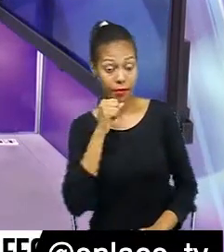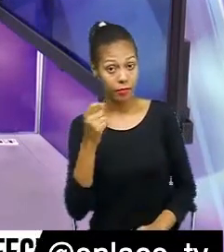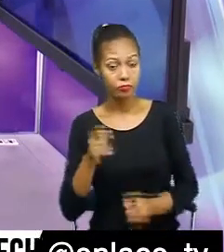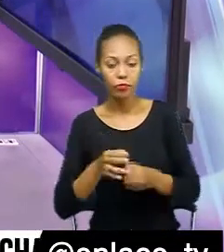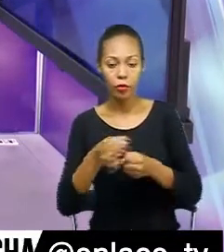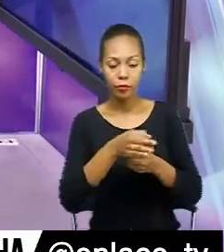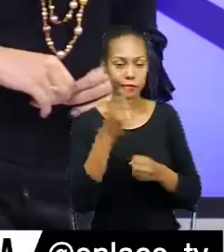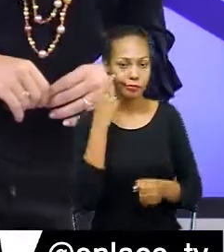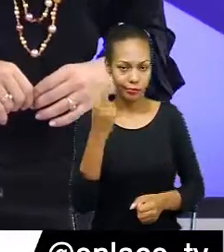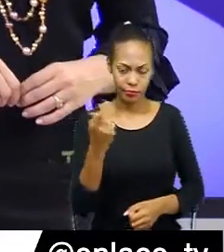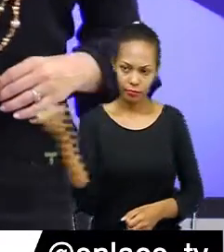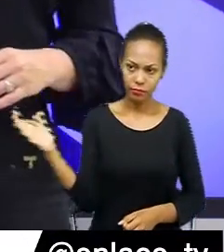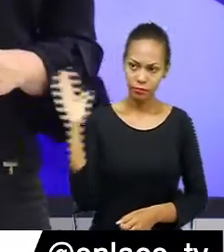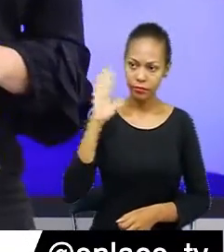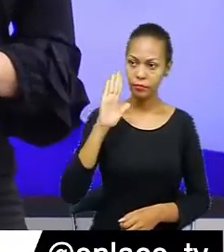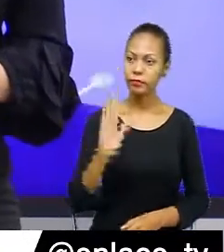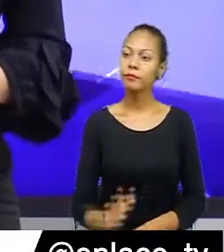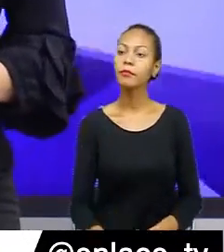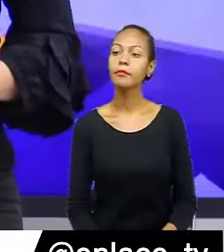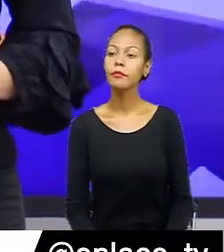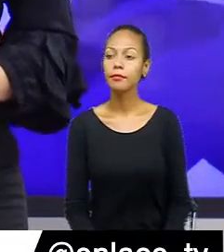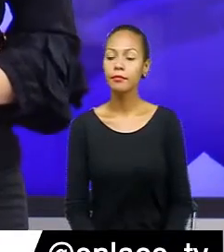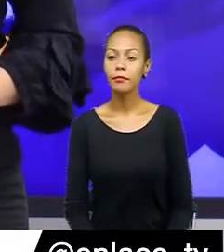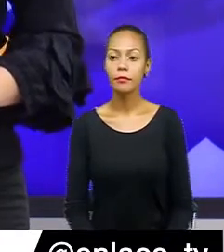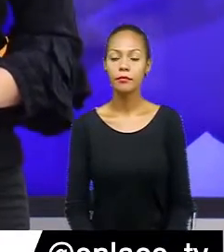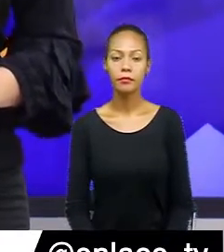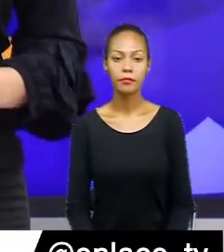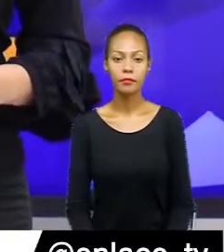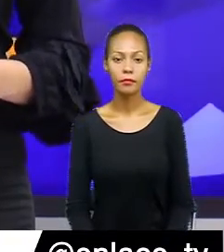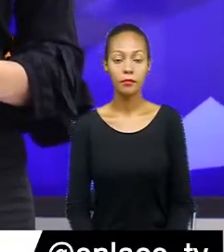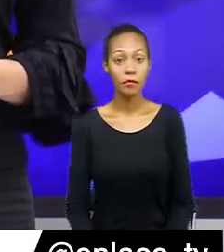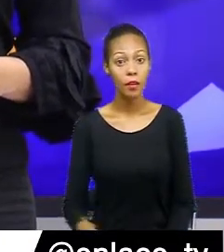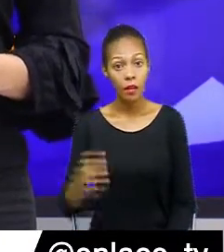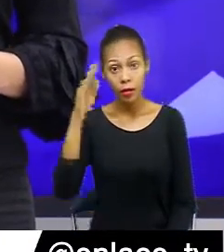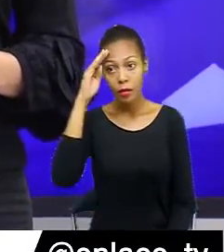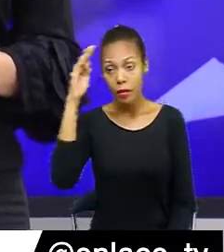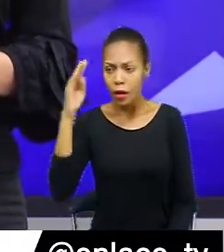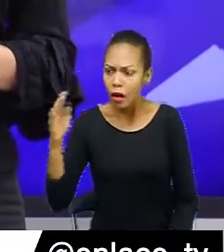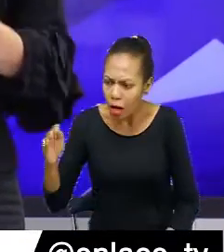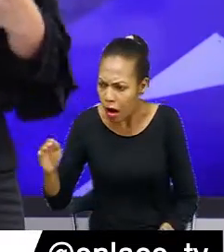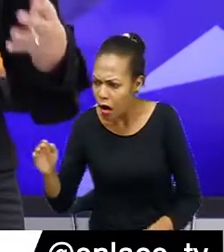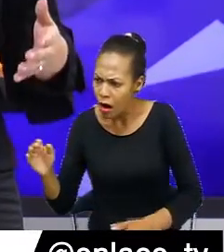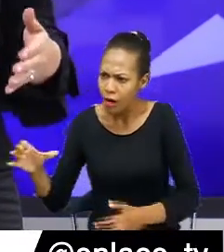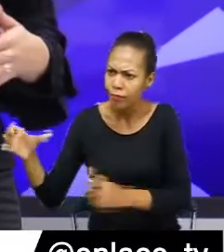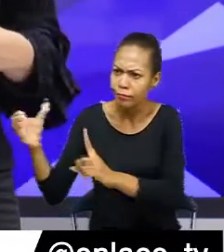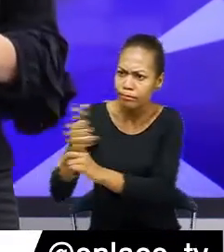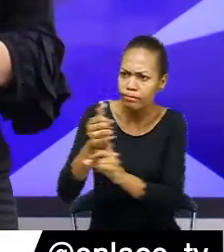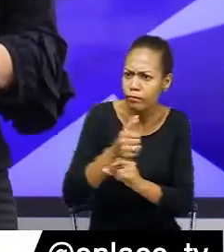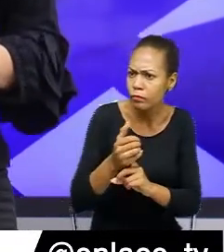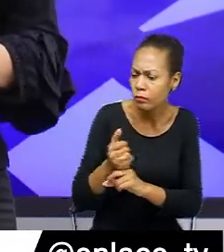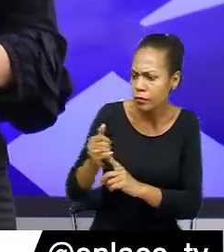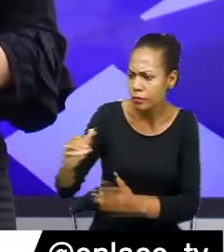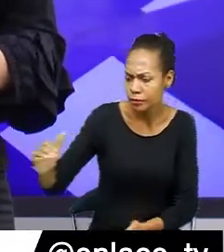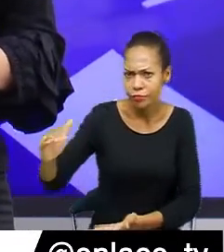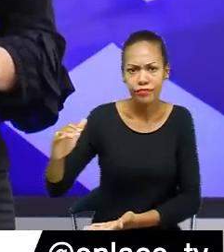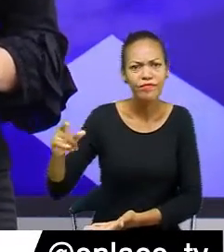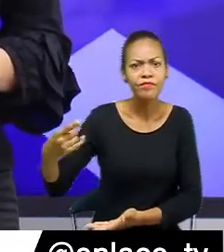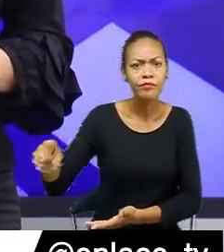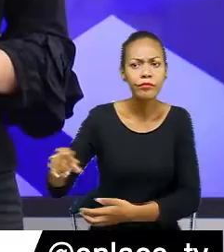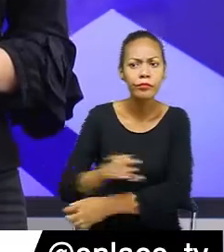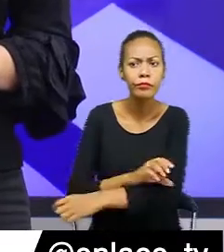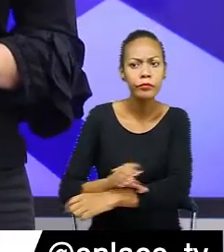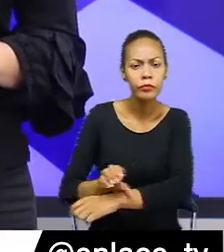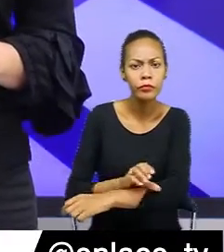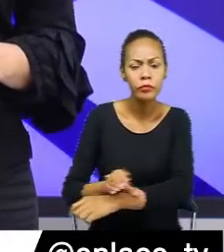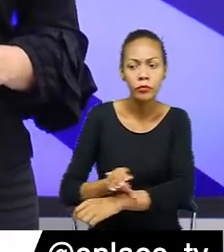titulares. La policía logró recuperar aparatos de cómputo que habían sido robados semanas atrás de un complejo de